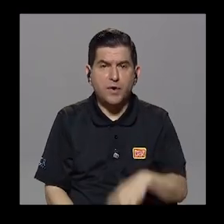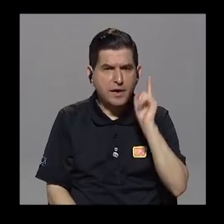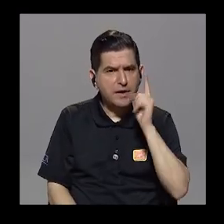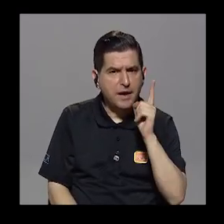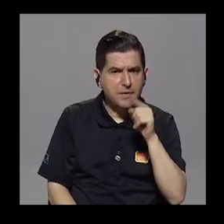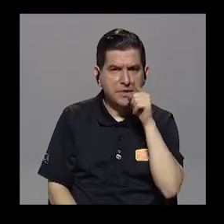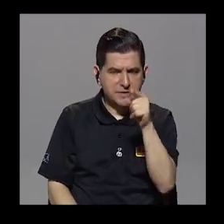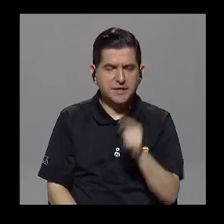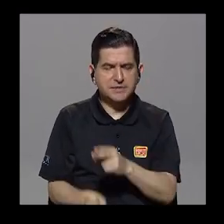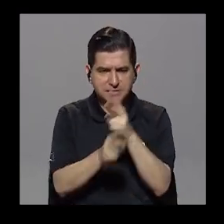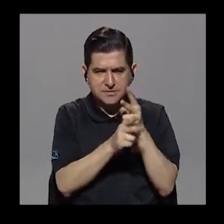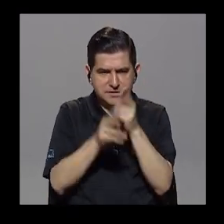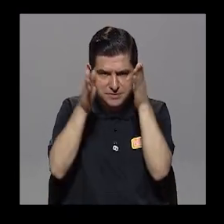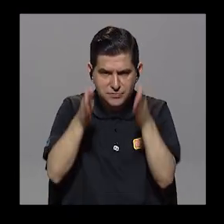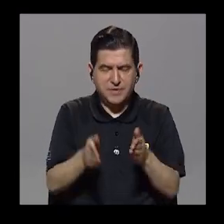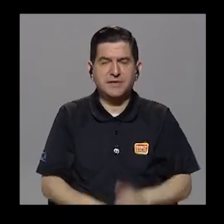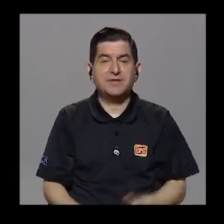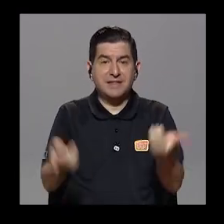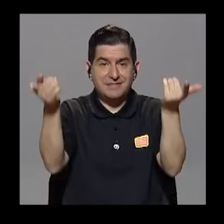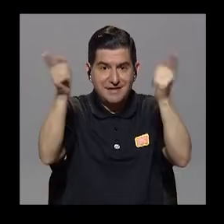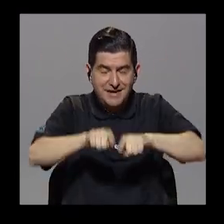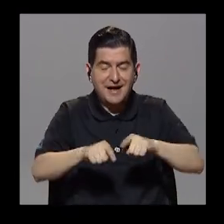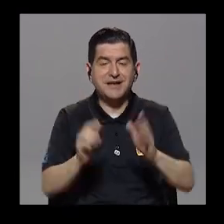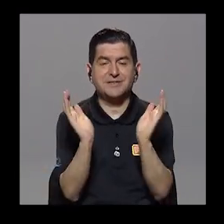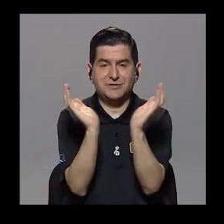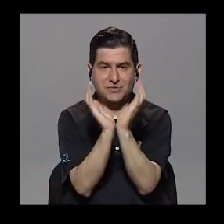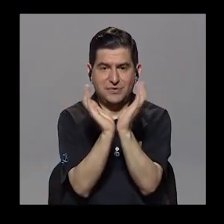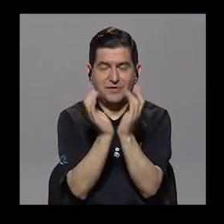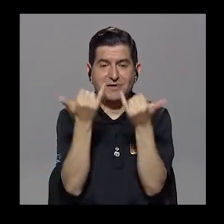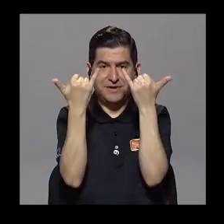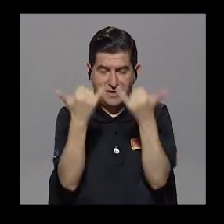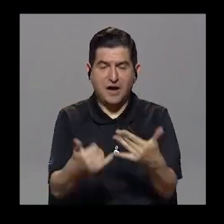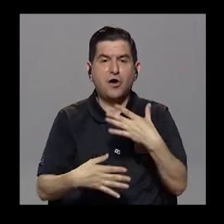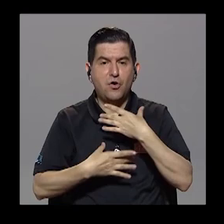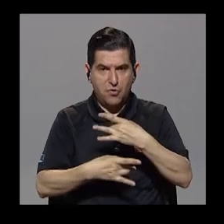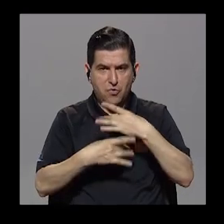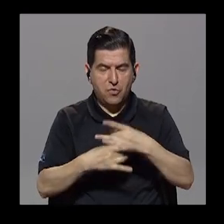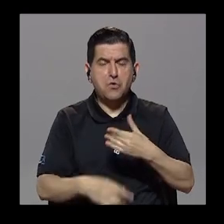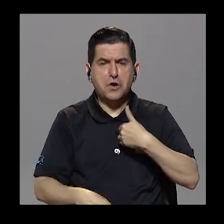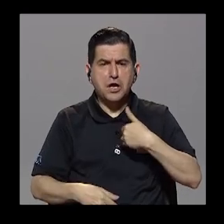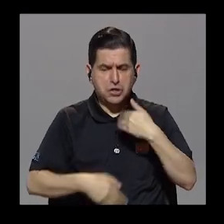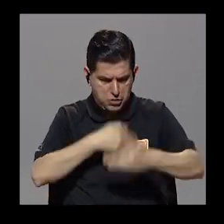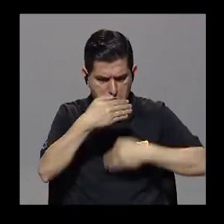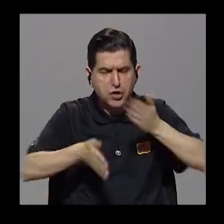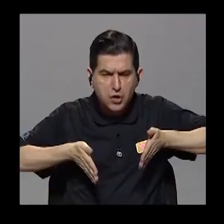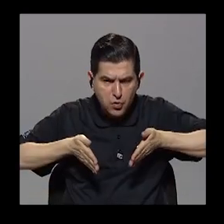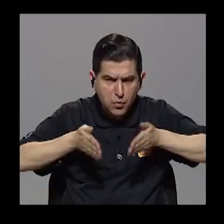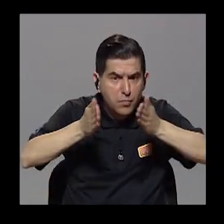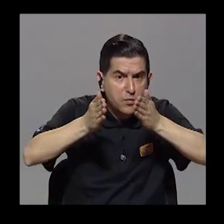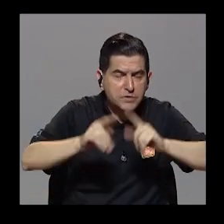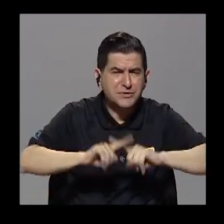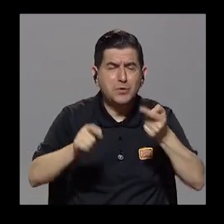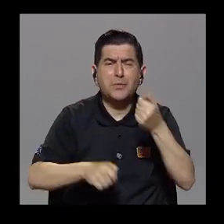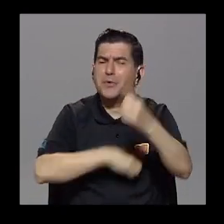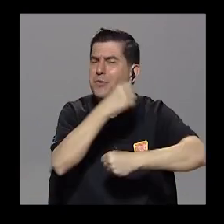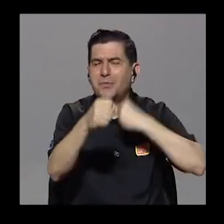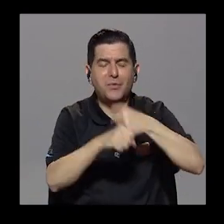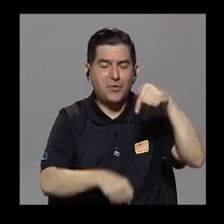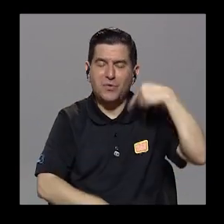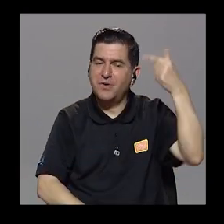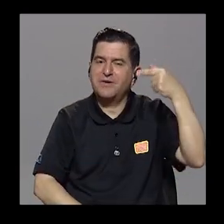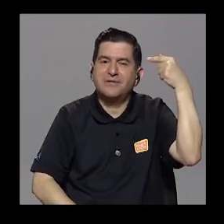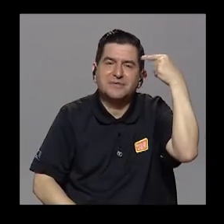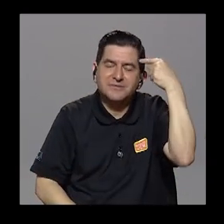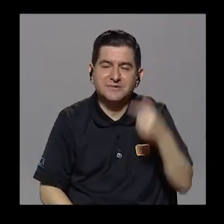de la superintendencia, el caso específico de la caja, que en este momento hay interés y tiene una hoja de ruta, pero le quedan pocos años a esta administración, en